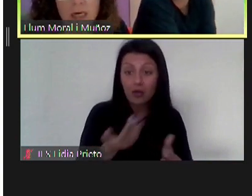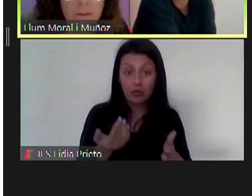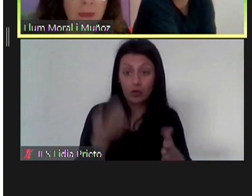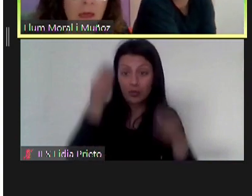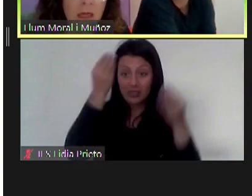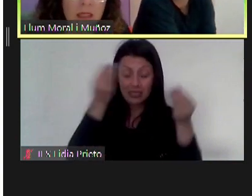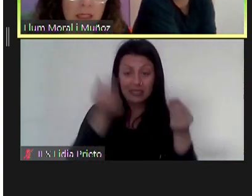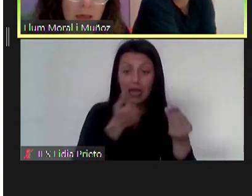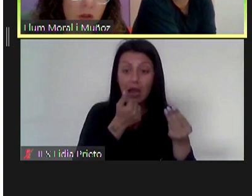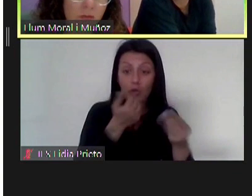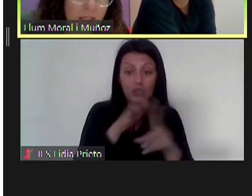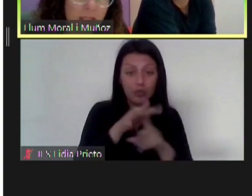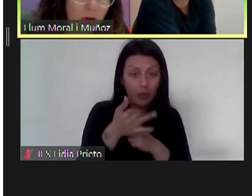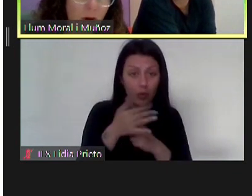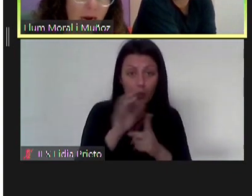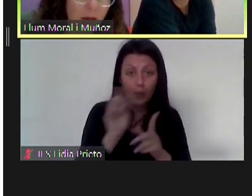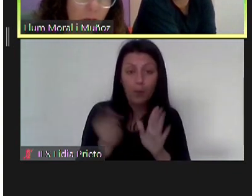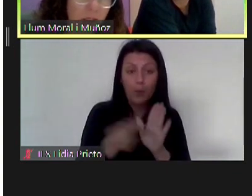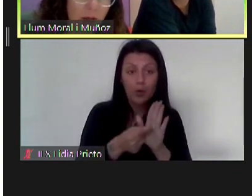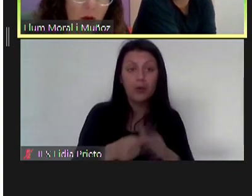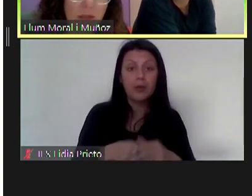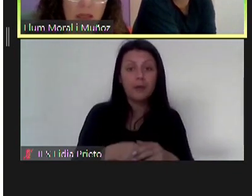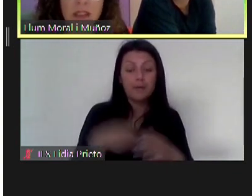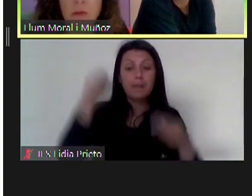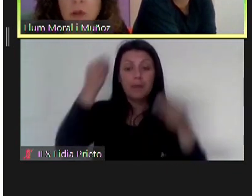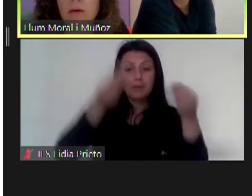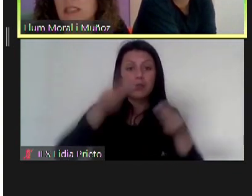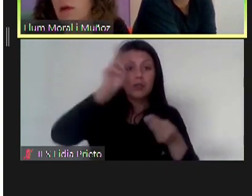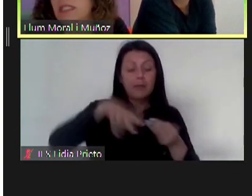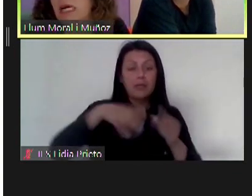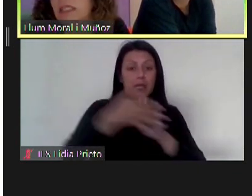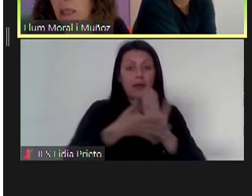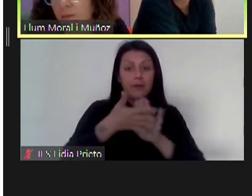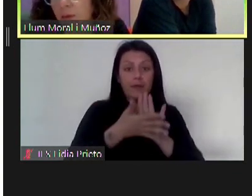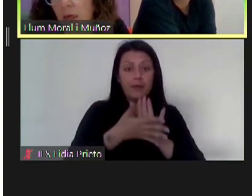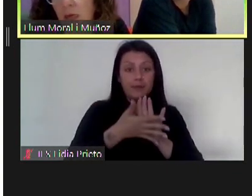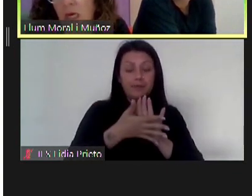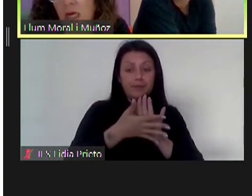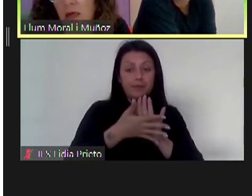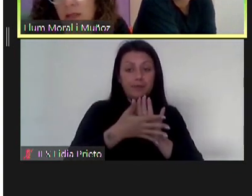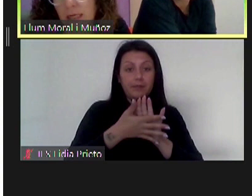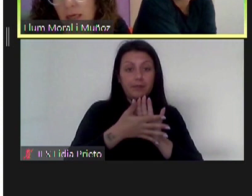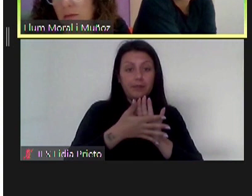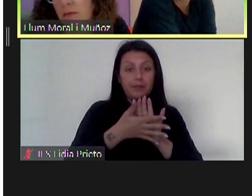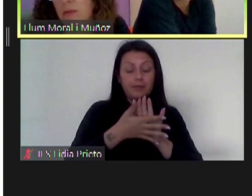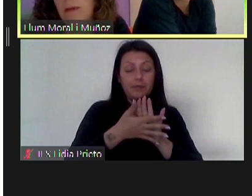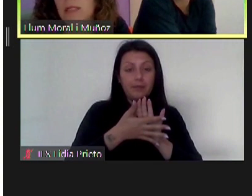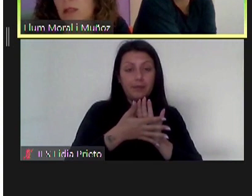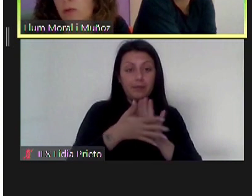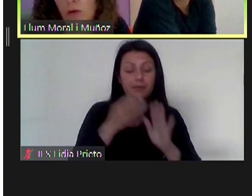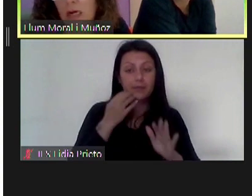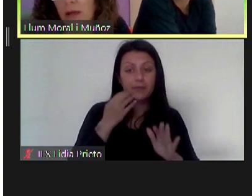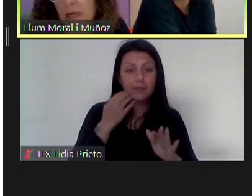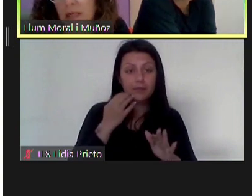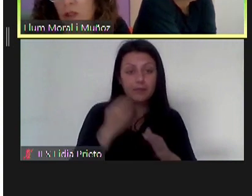podéis encontrar. Sí que hemos pensado hablar de un poquito de recomendaciones en posibles situaciones de agitación. Si